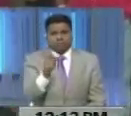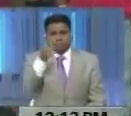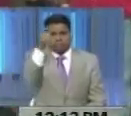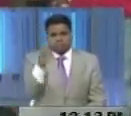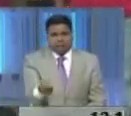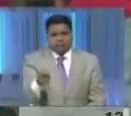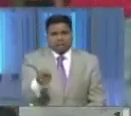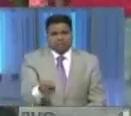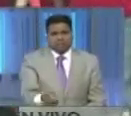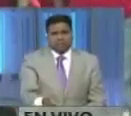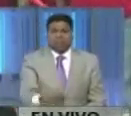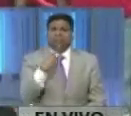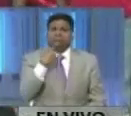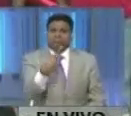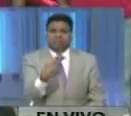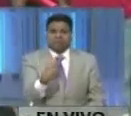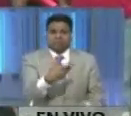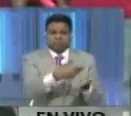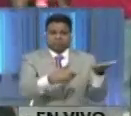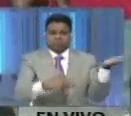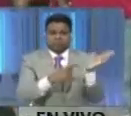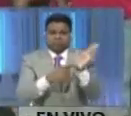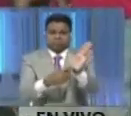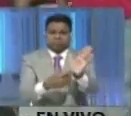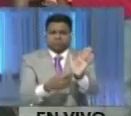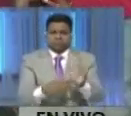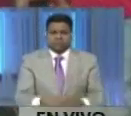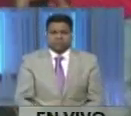emitió un pronunciamiento.